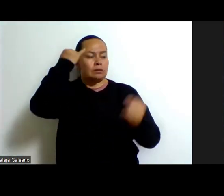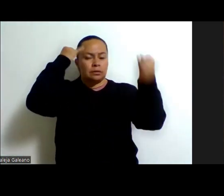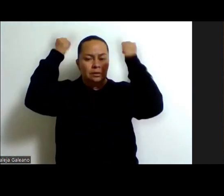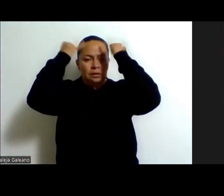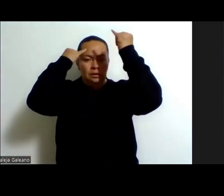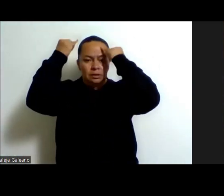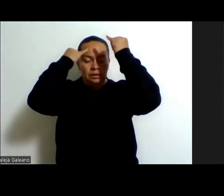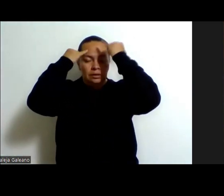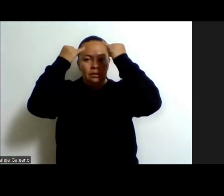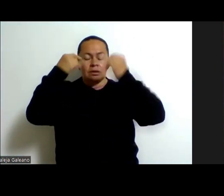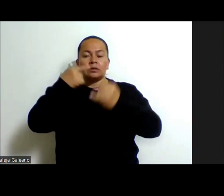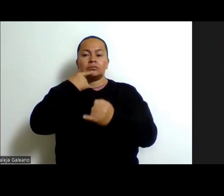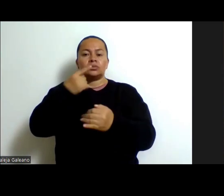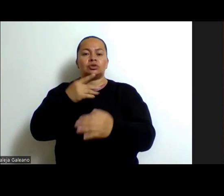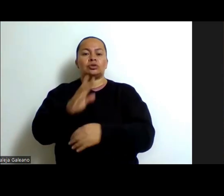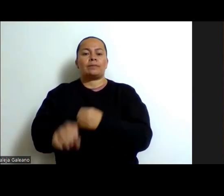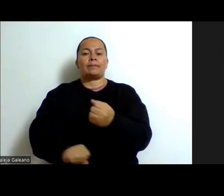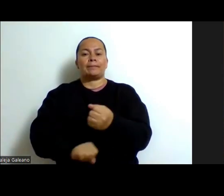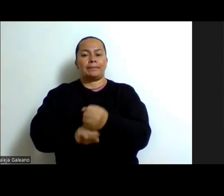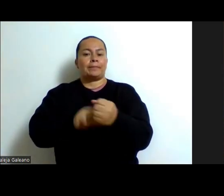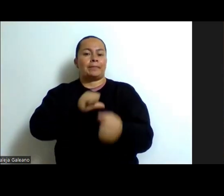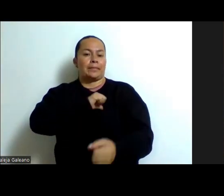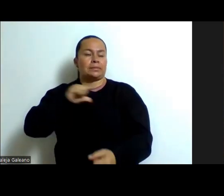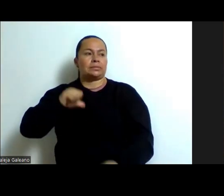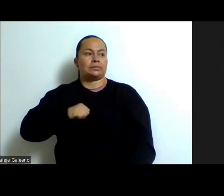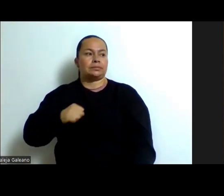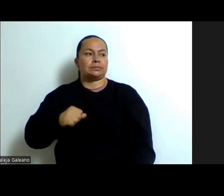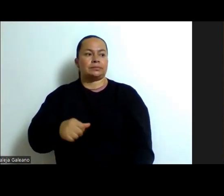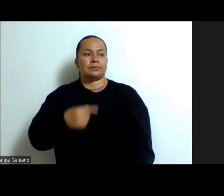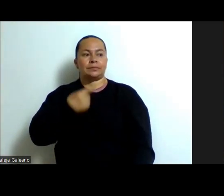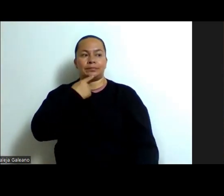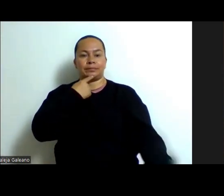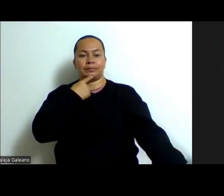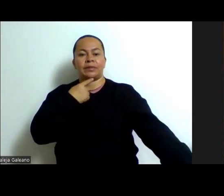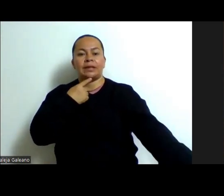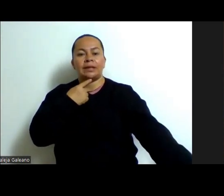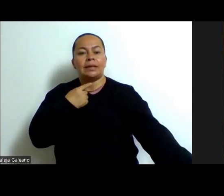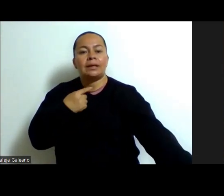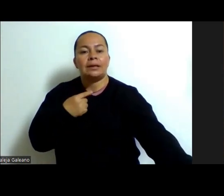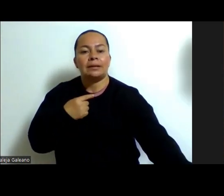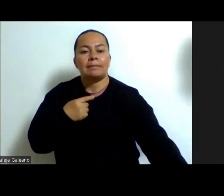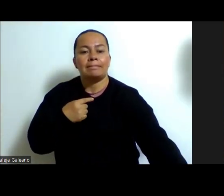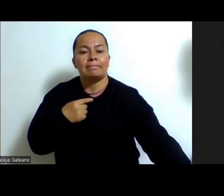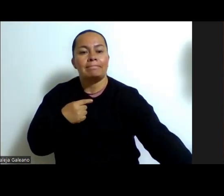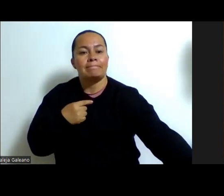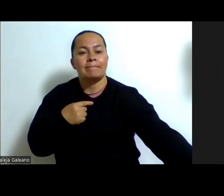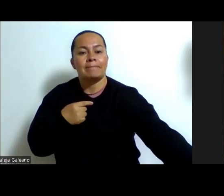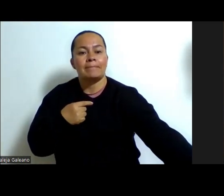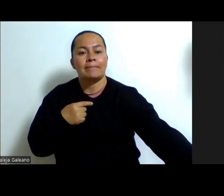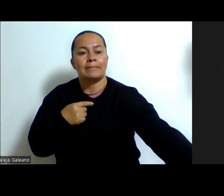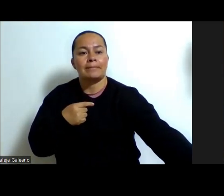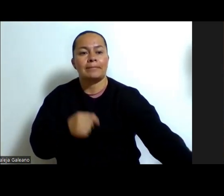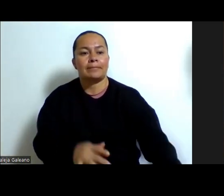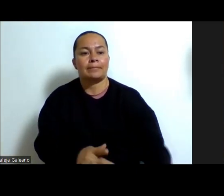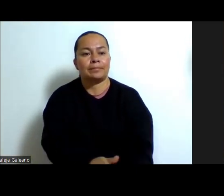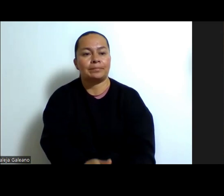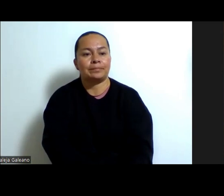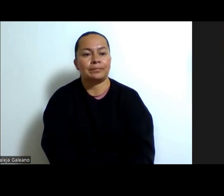personal Sí por qué entramos a reflexionar sobre Por qué este tipo de tareas